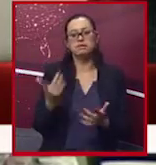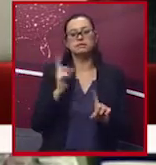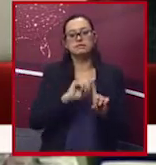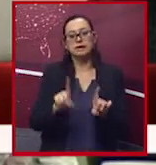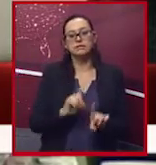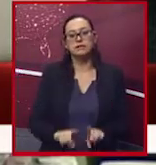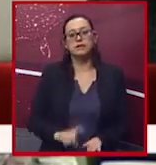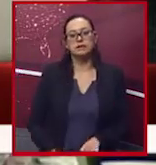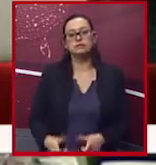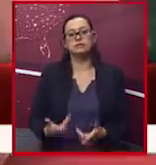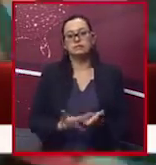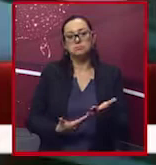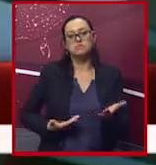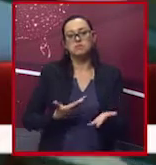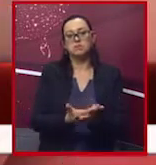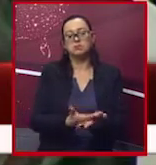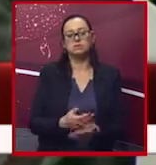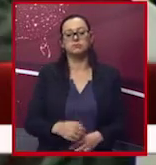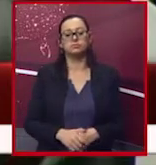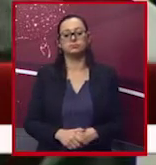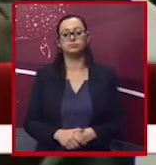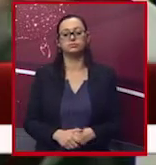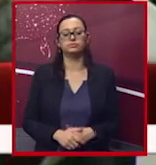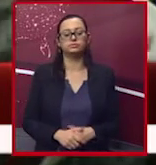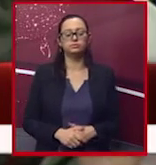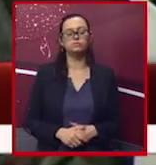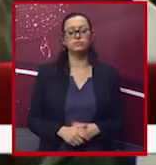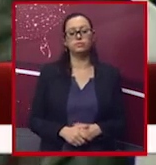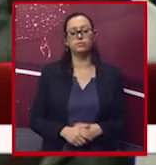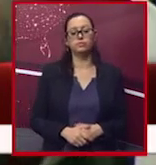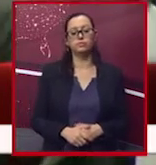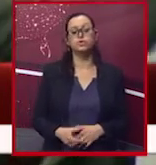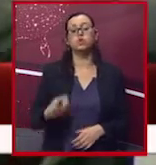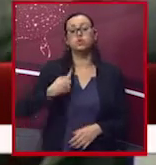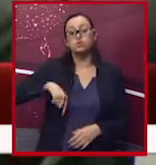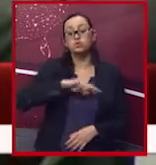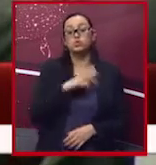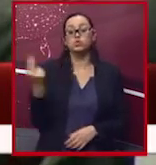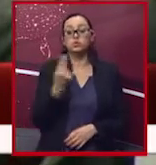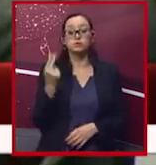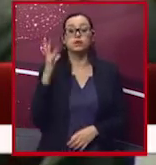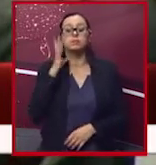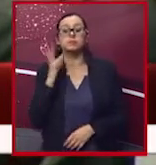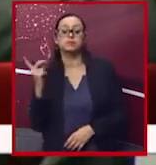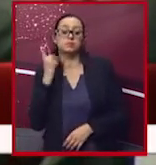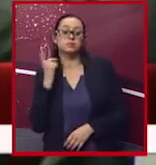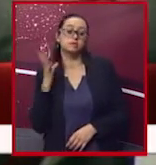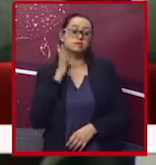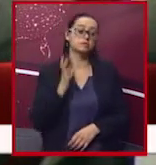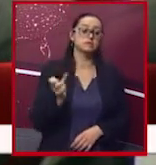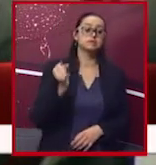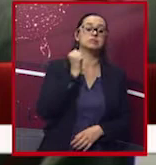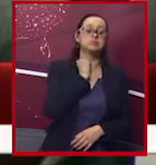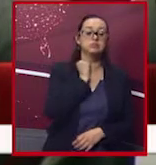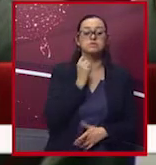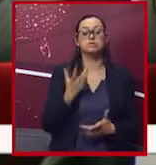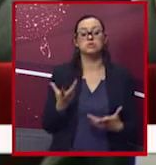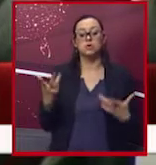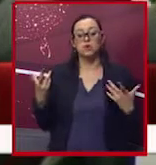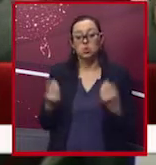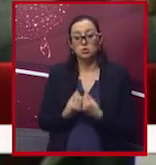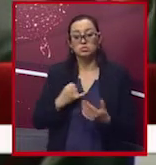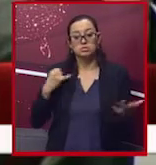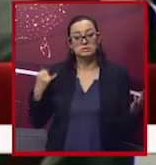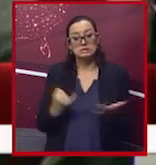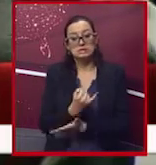mecanismos que aquí se plantean. Pero realmente lo que se necesita es que las dos cámaras tuvieran que tomar una decisión